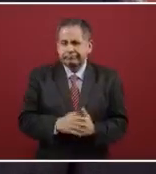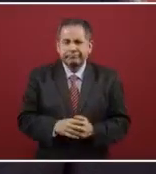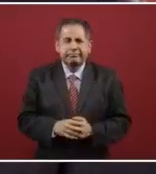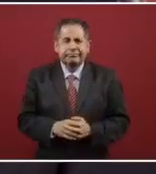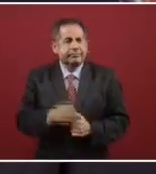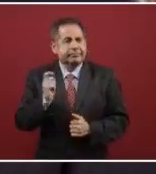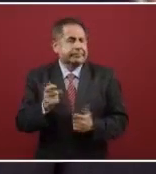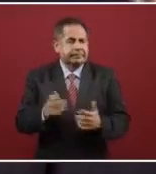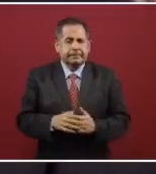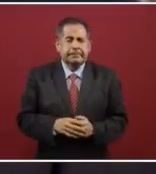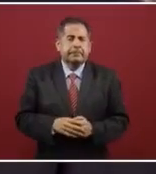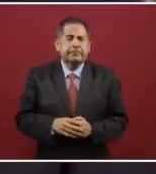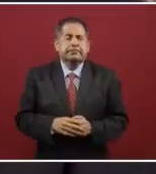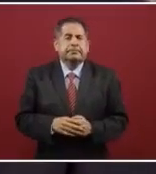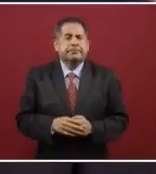que